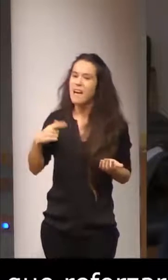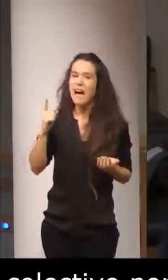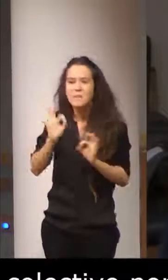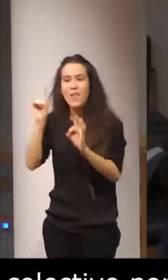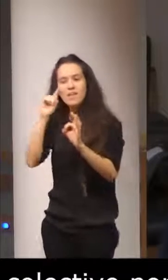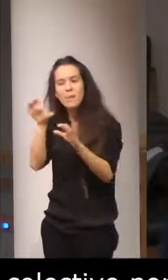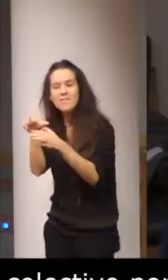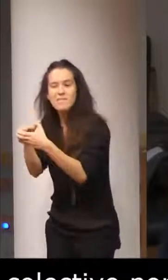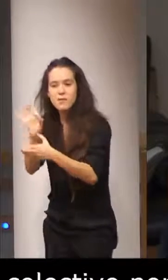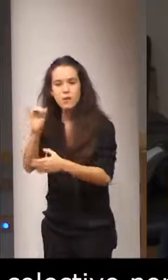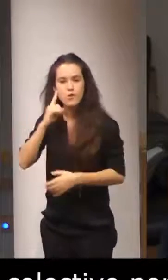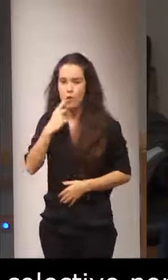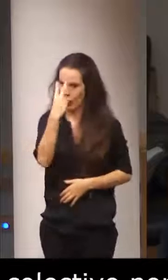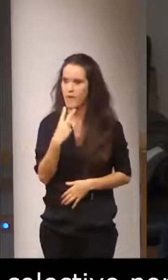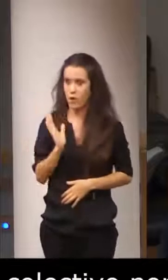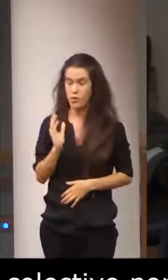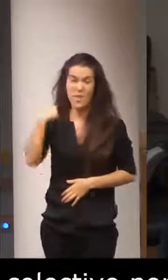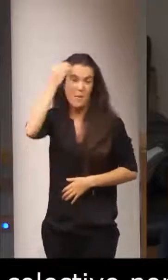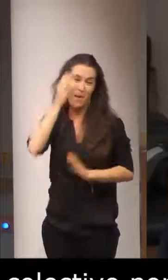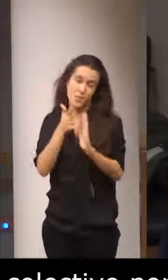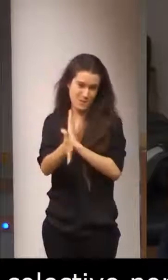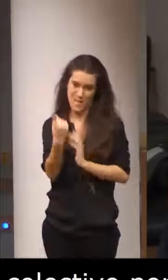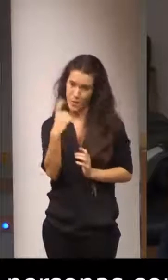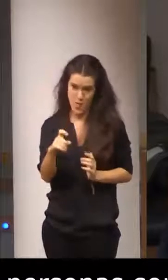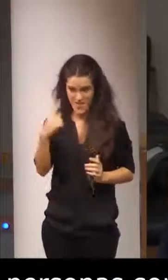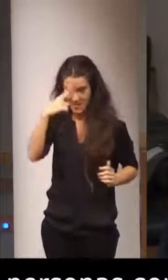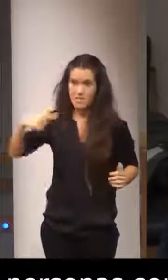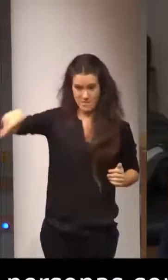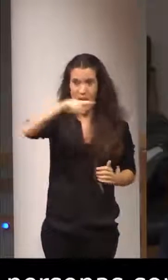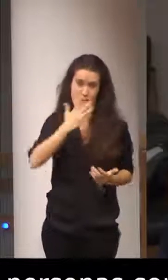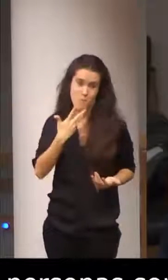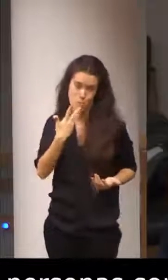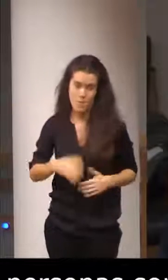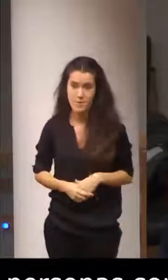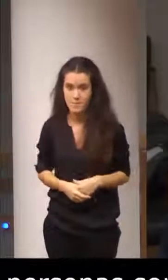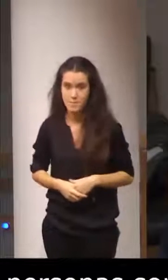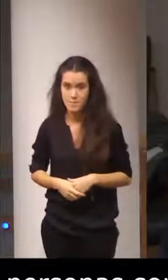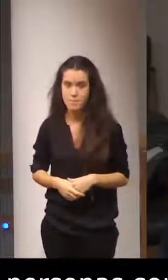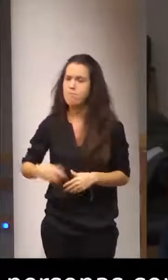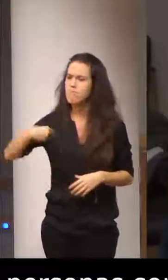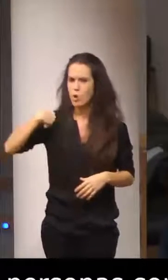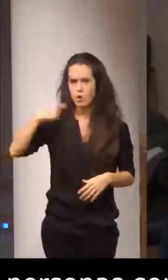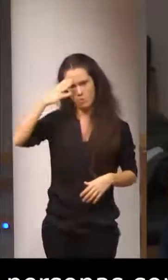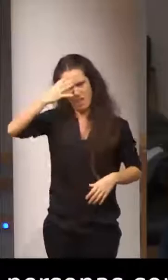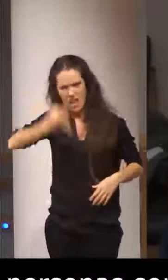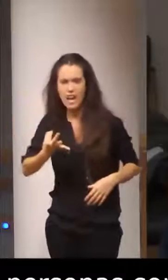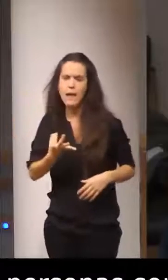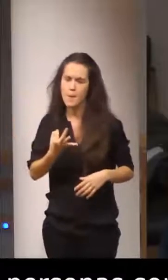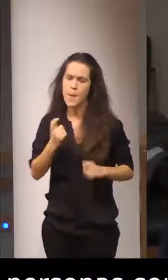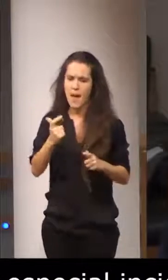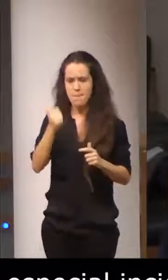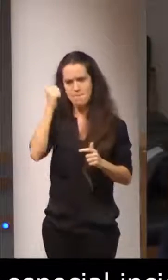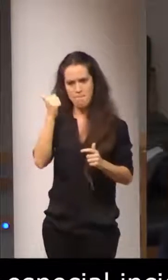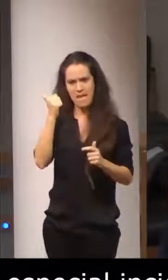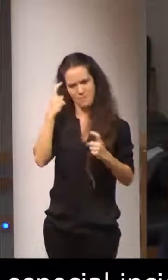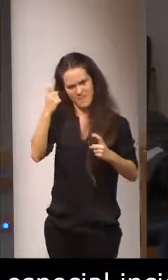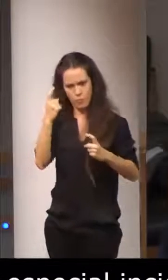sordociegas creo que no requiere de mayor explicación lo creemos y hemos hecho ese pequeño aporte ese pequeño aporte que ha venido